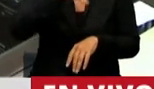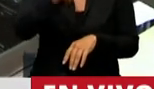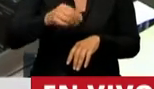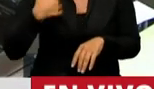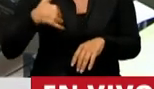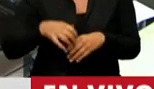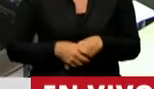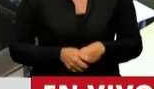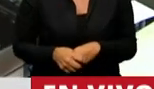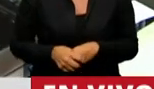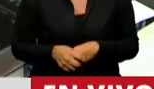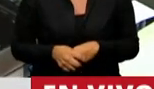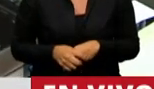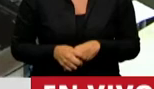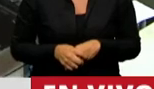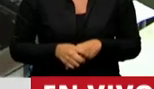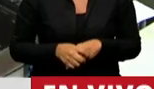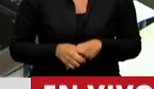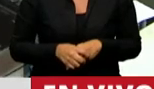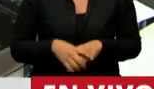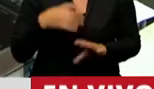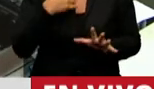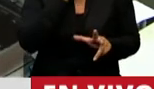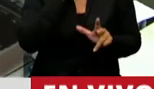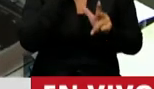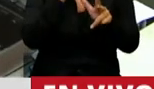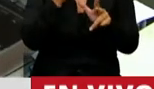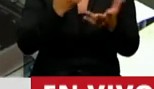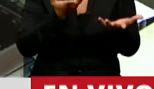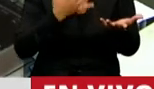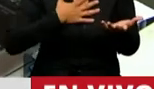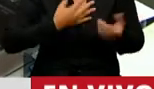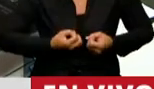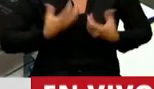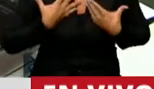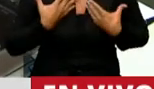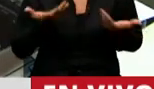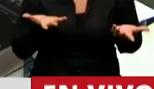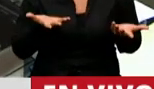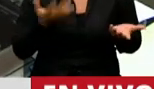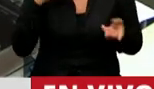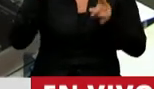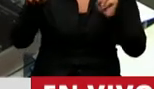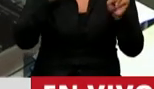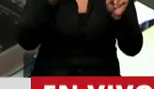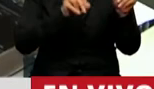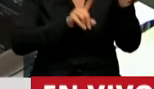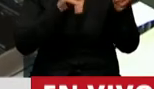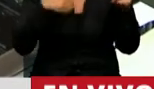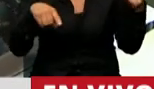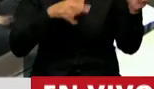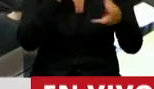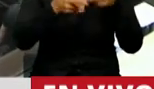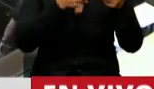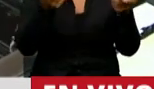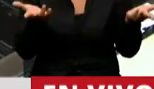Argentina. No quería traer esto a colación, pero me siento en la obligación de hacerlo a partir de algunos de los comentarios que he escuchado